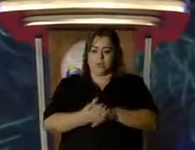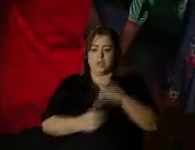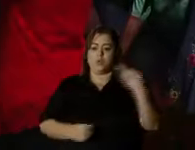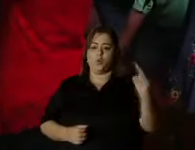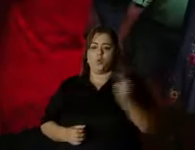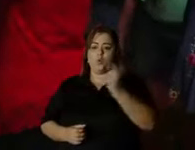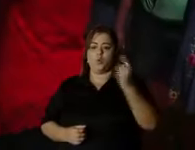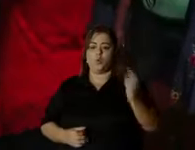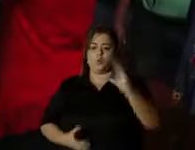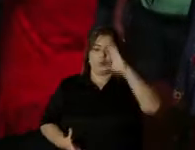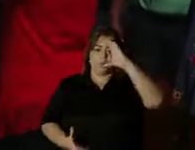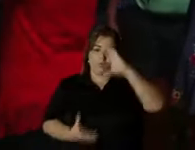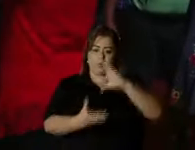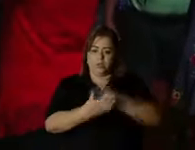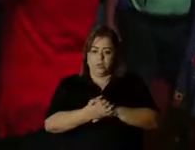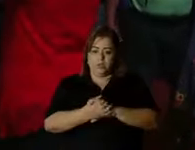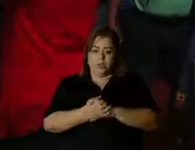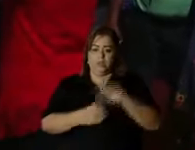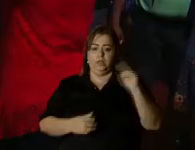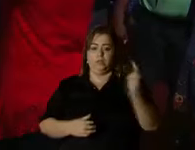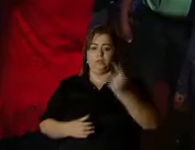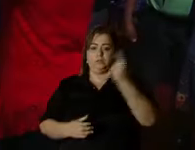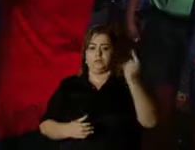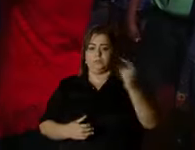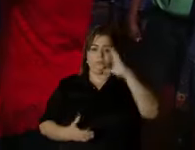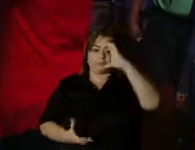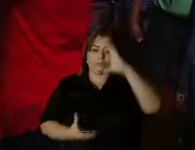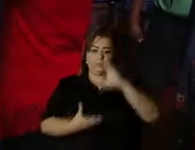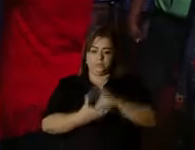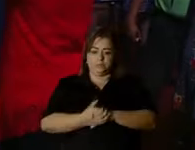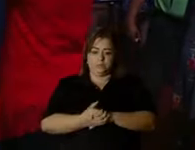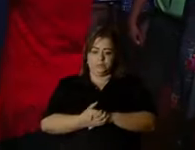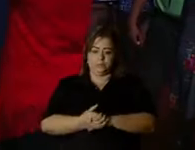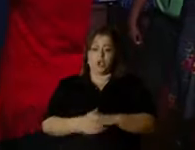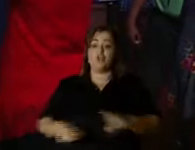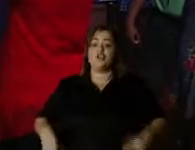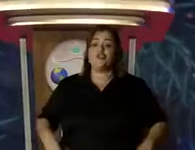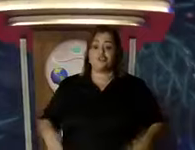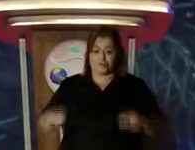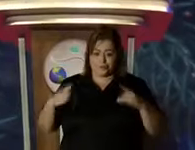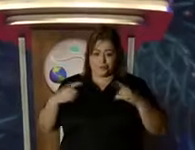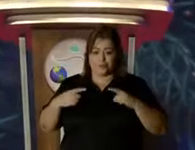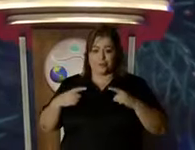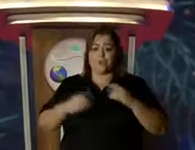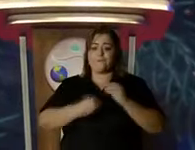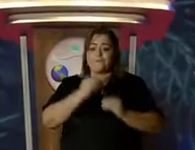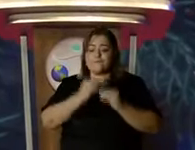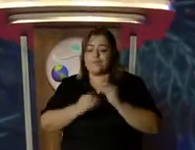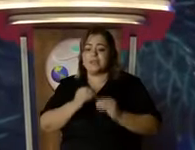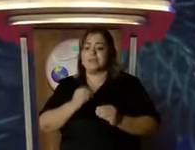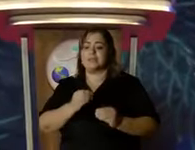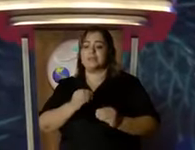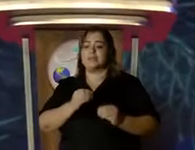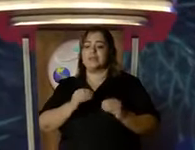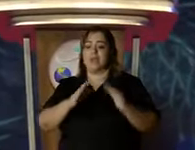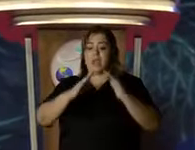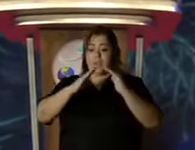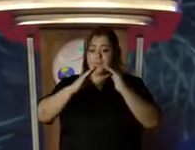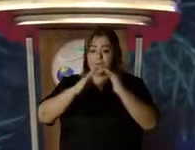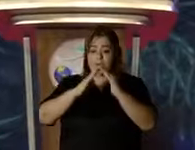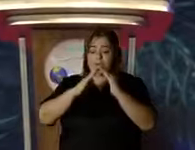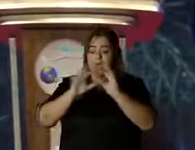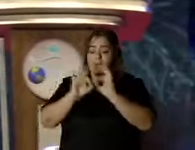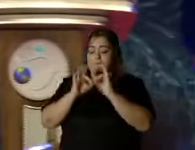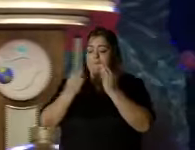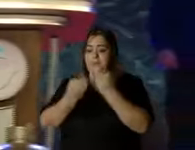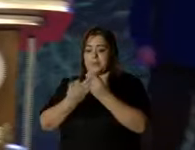cree, solo cree, solo cree. Él lo va a obrar, Él va a obrar en tu casa. Él va a obrar en tu finanza. Él va a obrar en tu familia. Solo